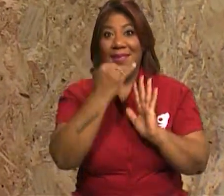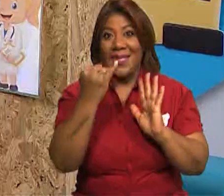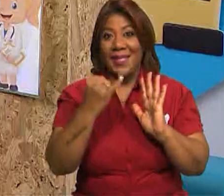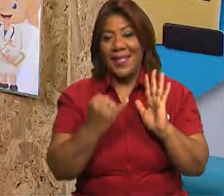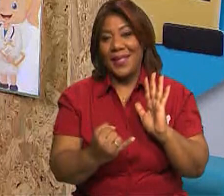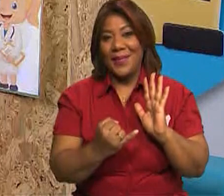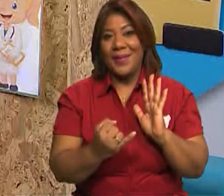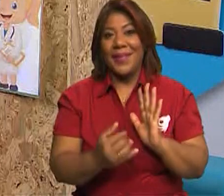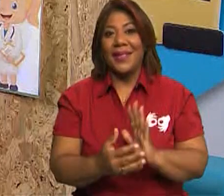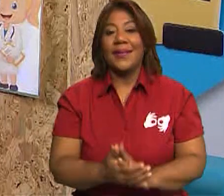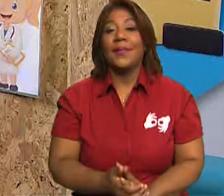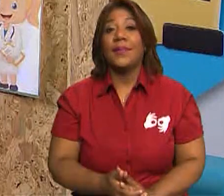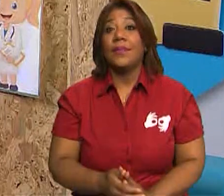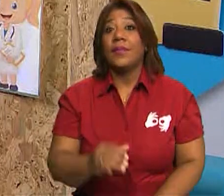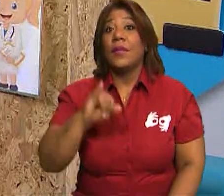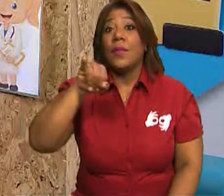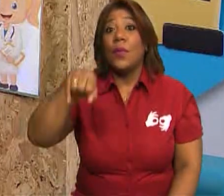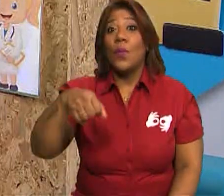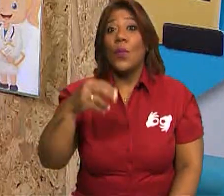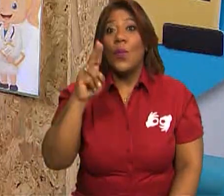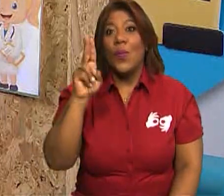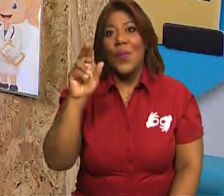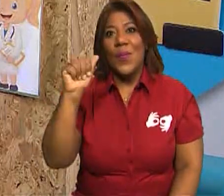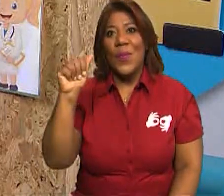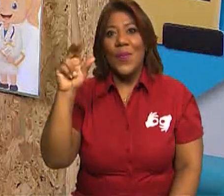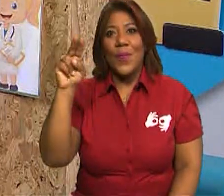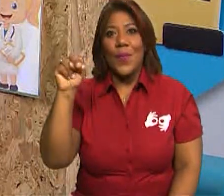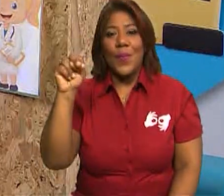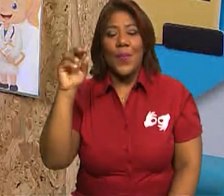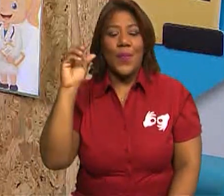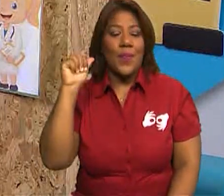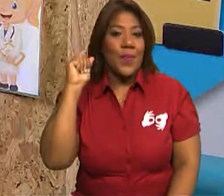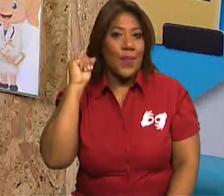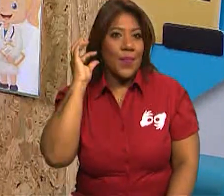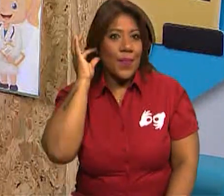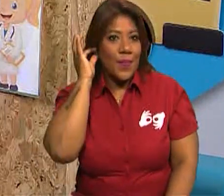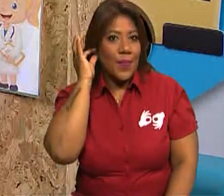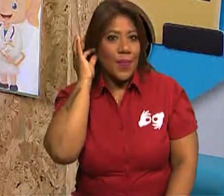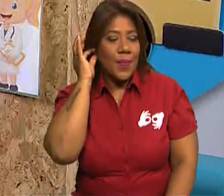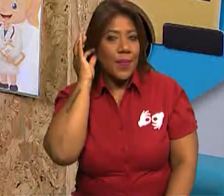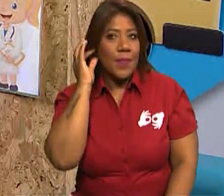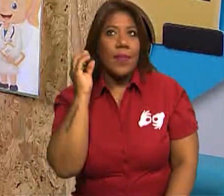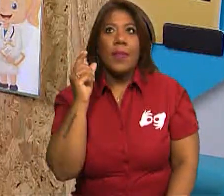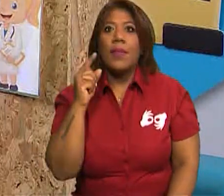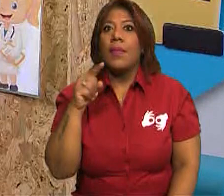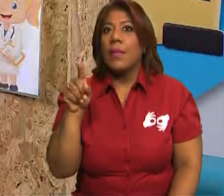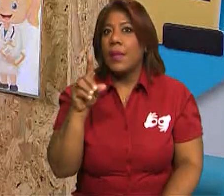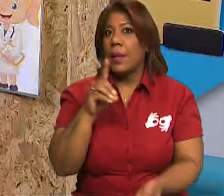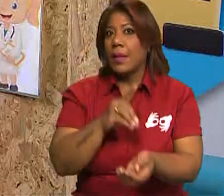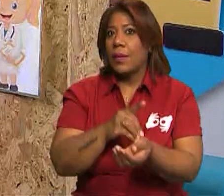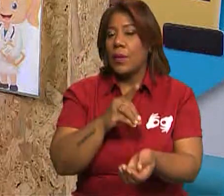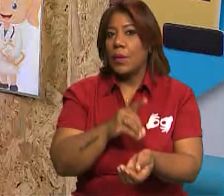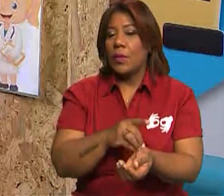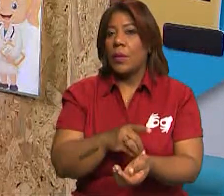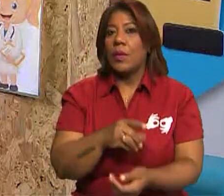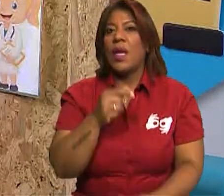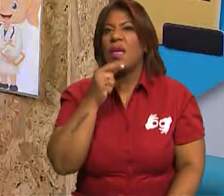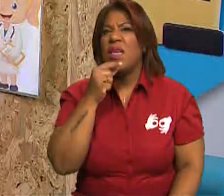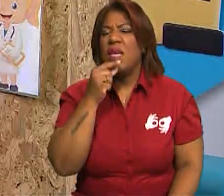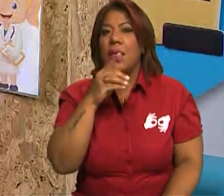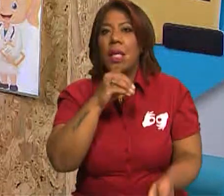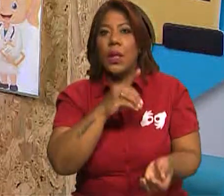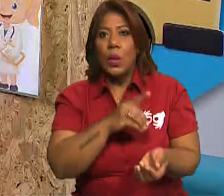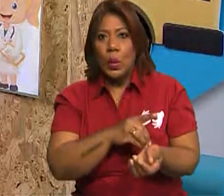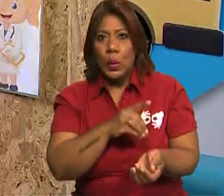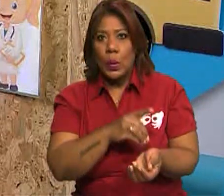relación. Juana es doctora. ¿Quién es el sujeto? Juana. ¿Y